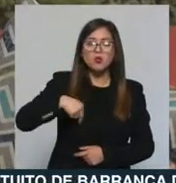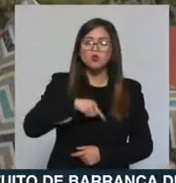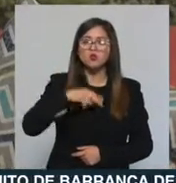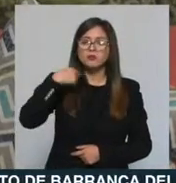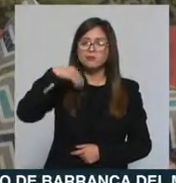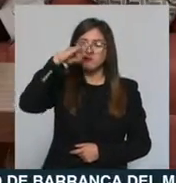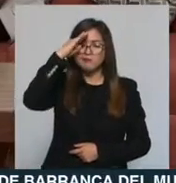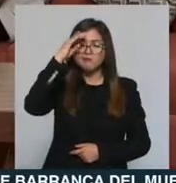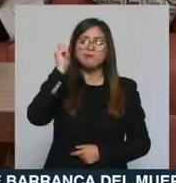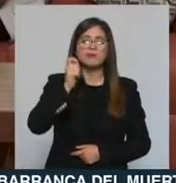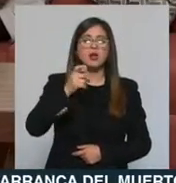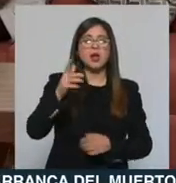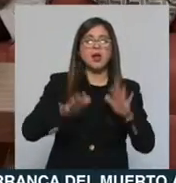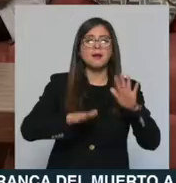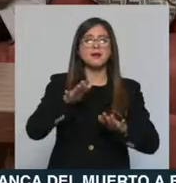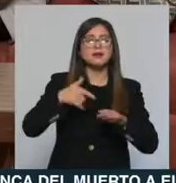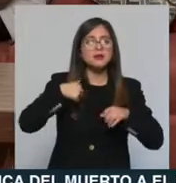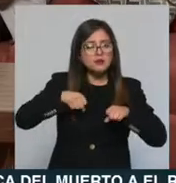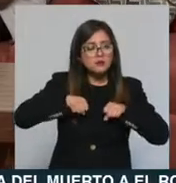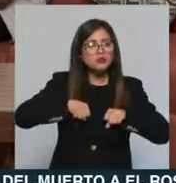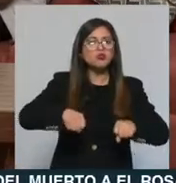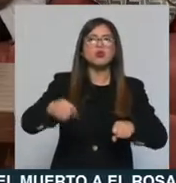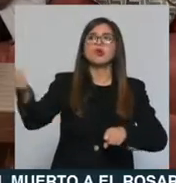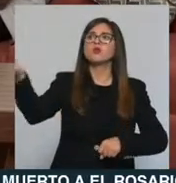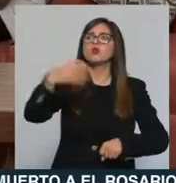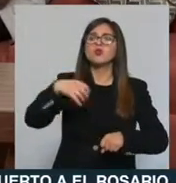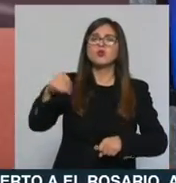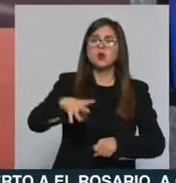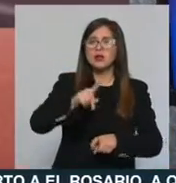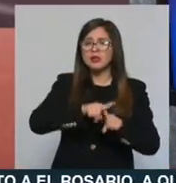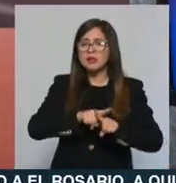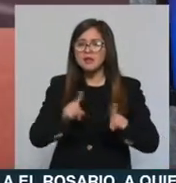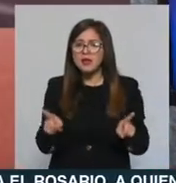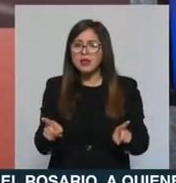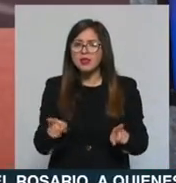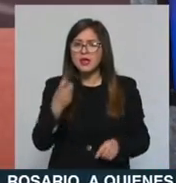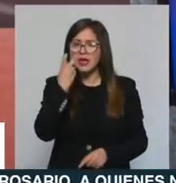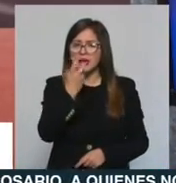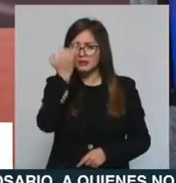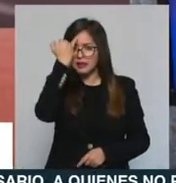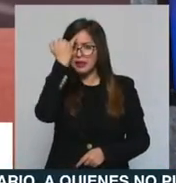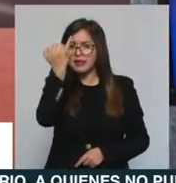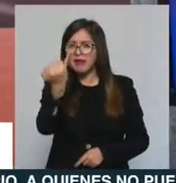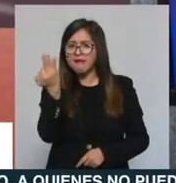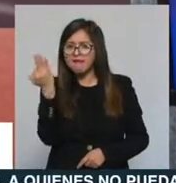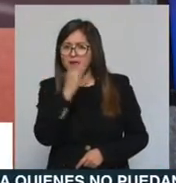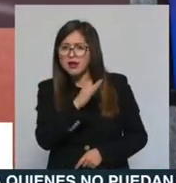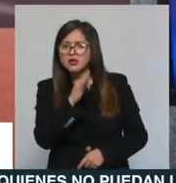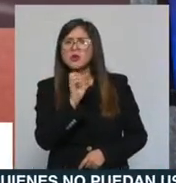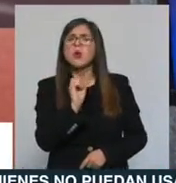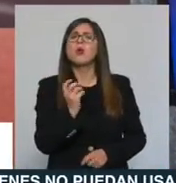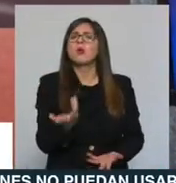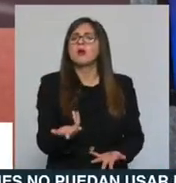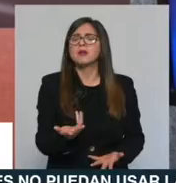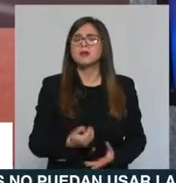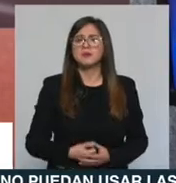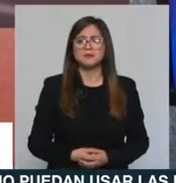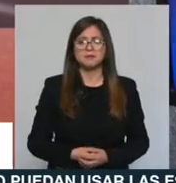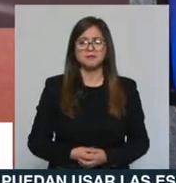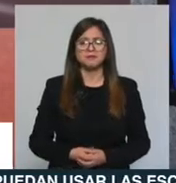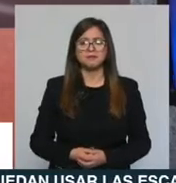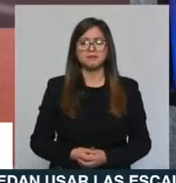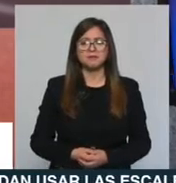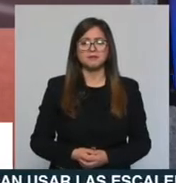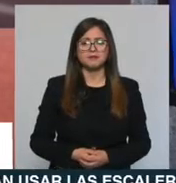lo general en los supermercados. Pero cuéntanos, ¿esto es un mito? ¿Es un tabú? Yo creo que es un mito, porque básicamente la idea de